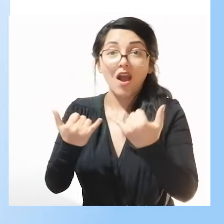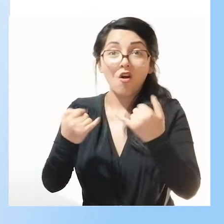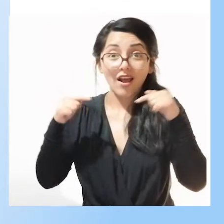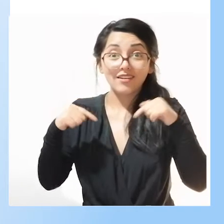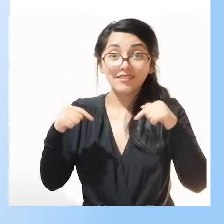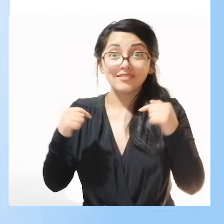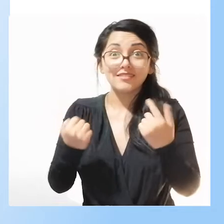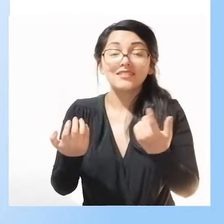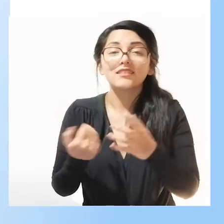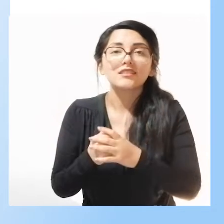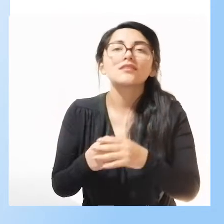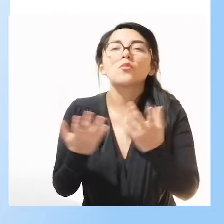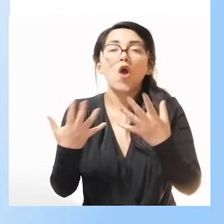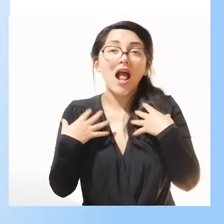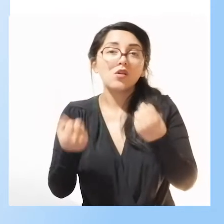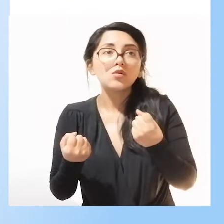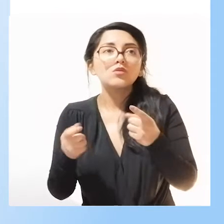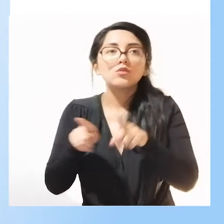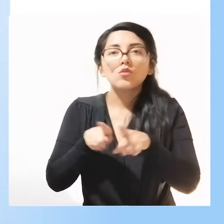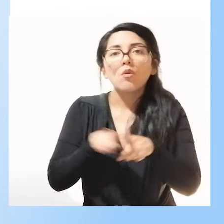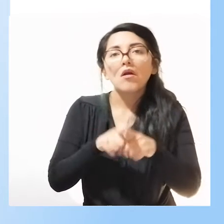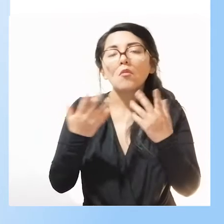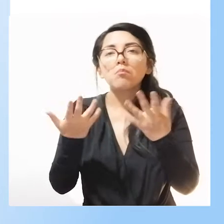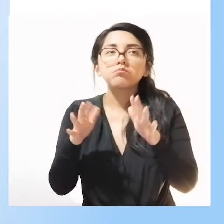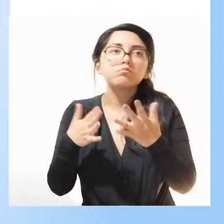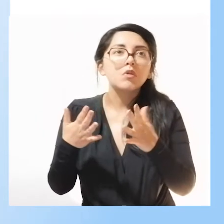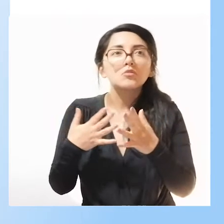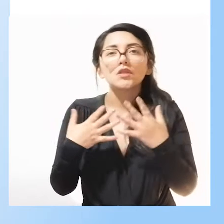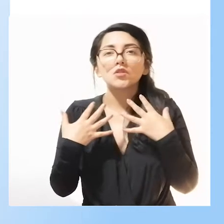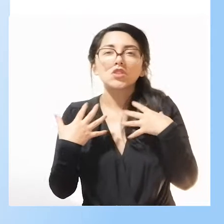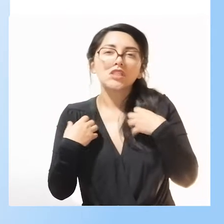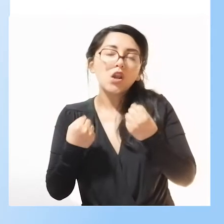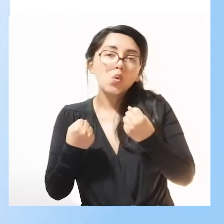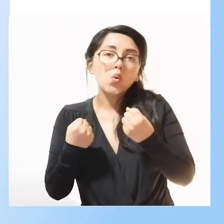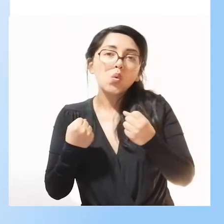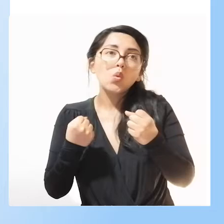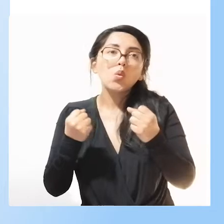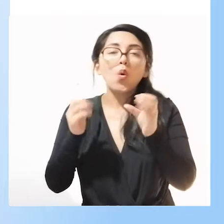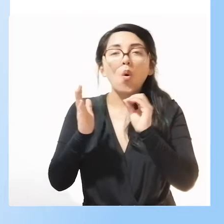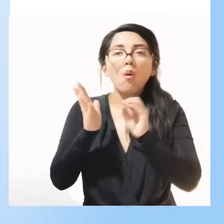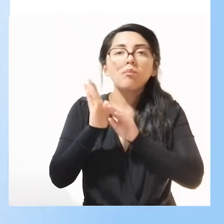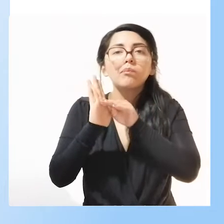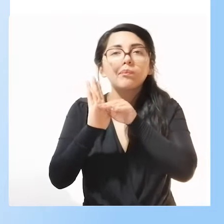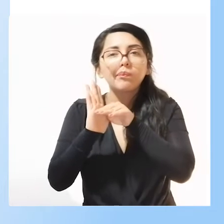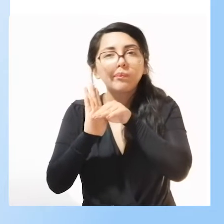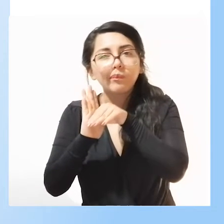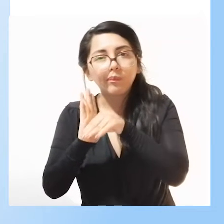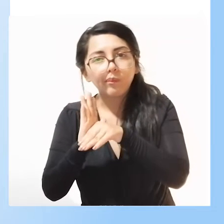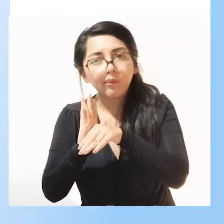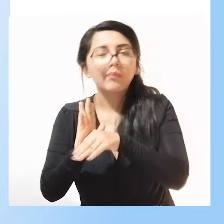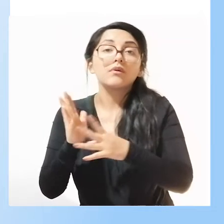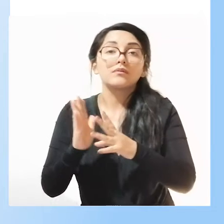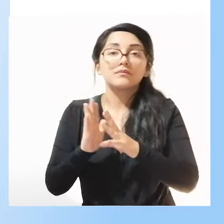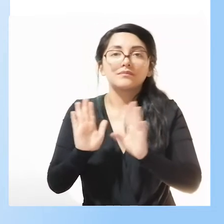una situación que se puede dar de más o menos salud o de más o menos pérdida de salud. Y otros